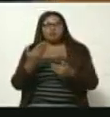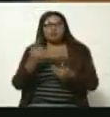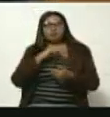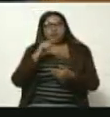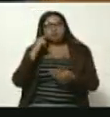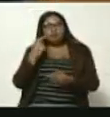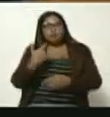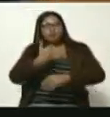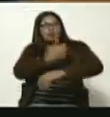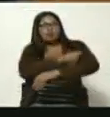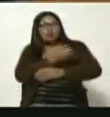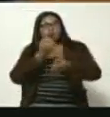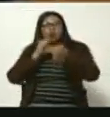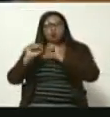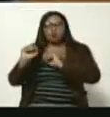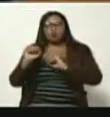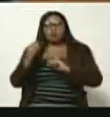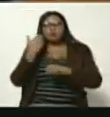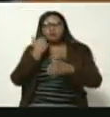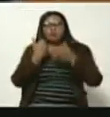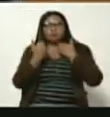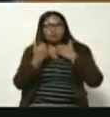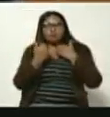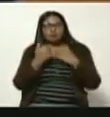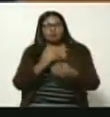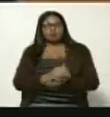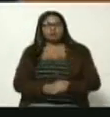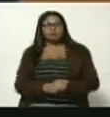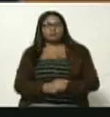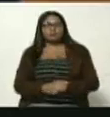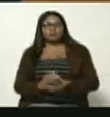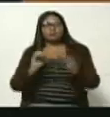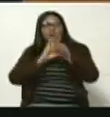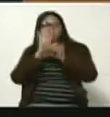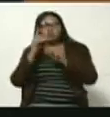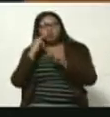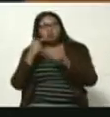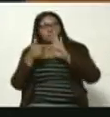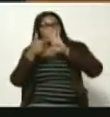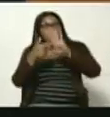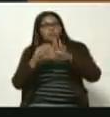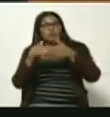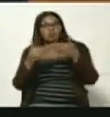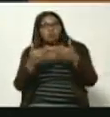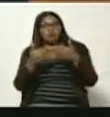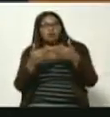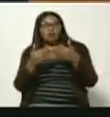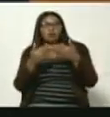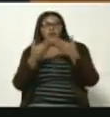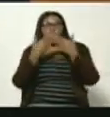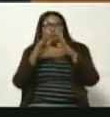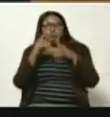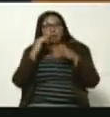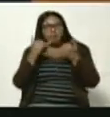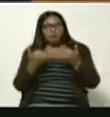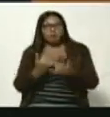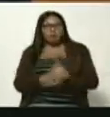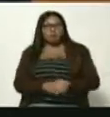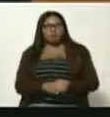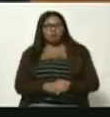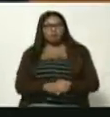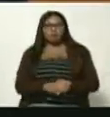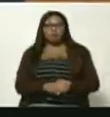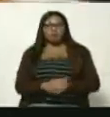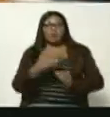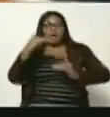vacunas contra la enfermedad por coronavirus sean declaradas un bien público global y en que la